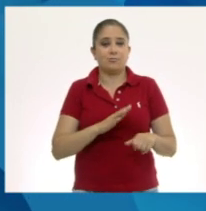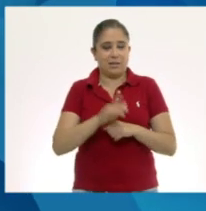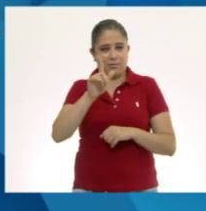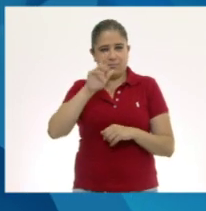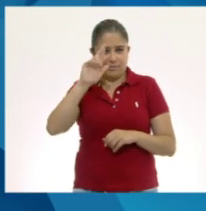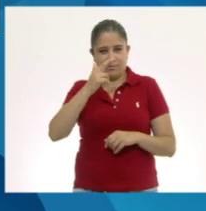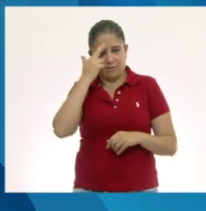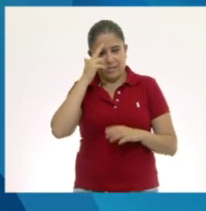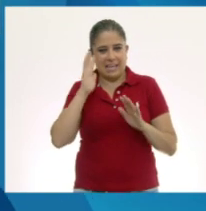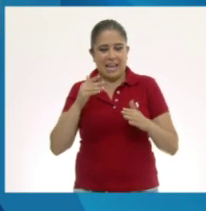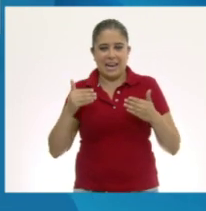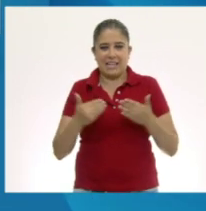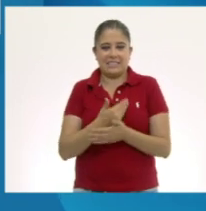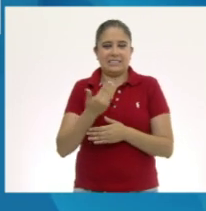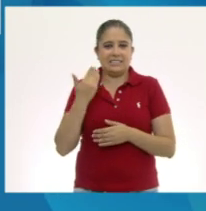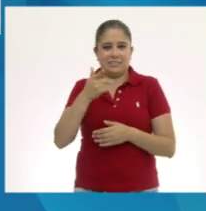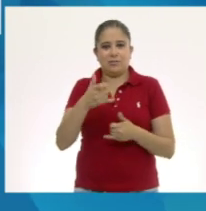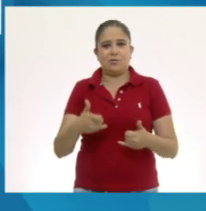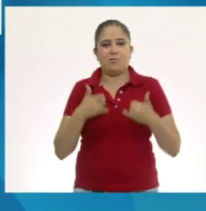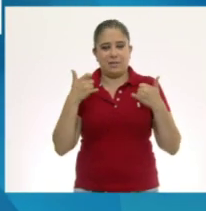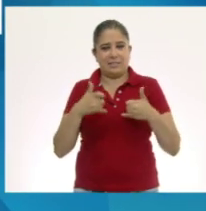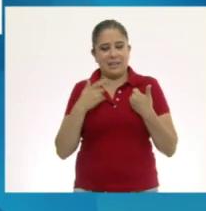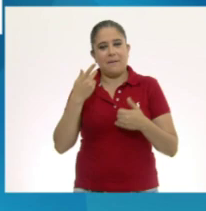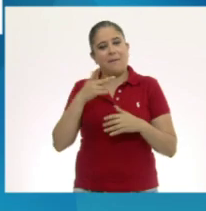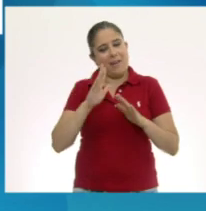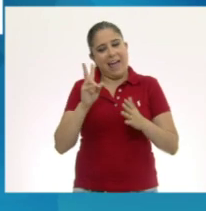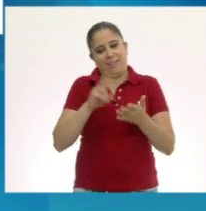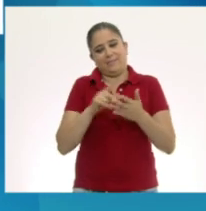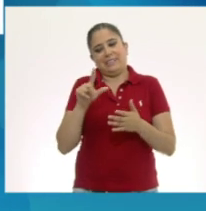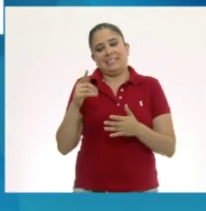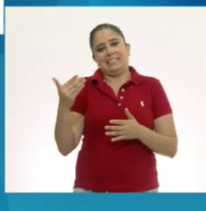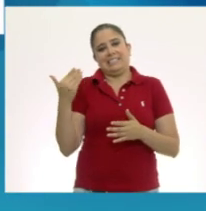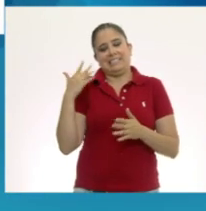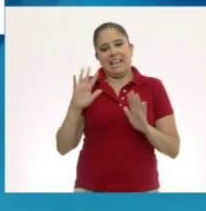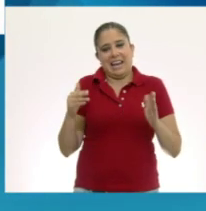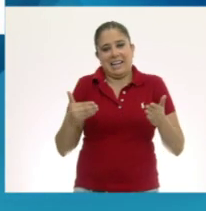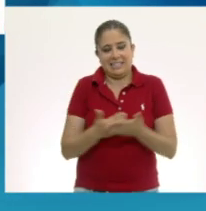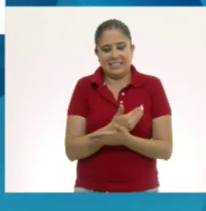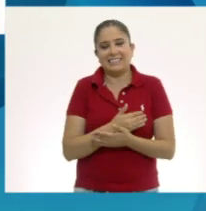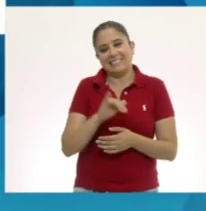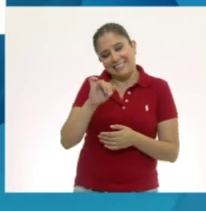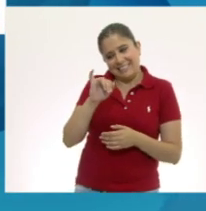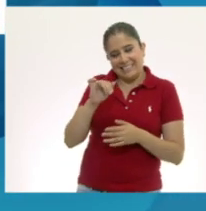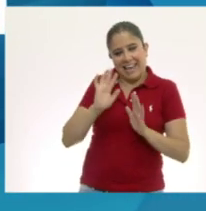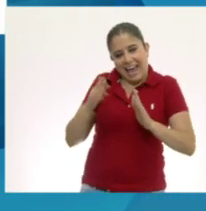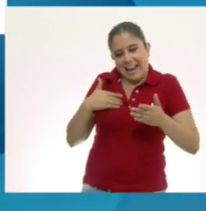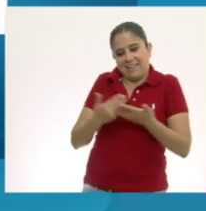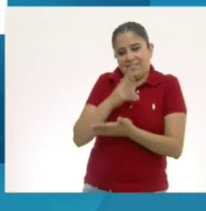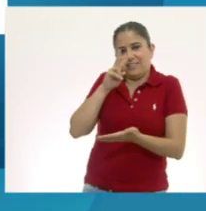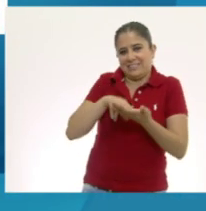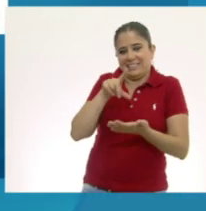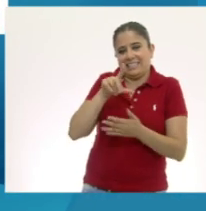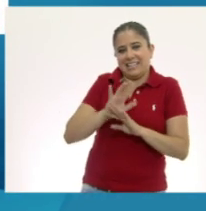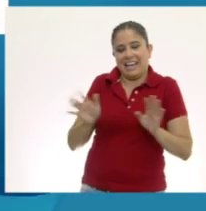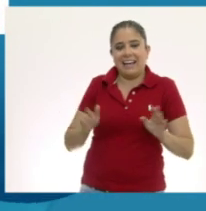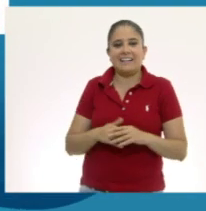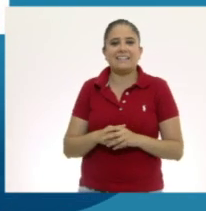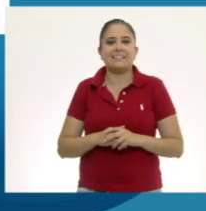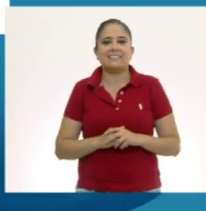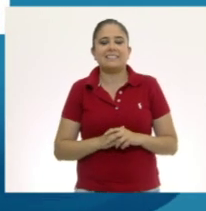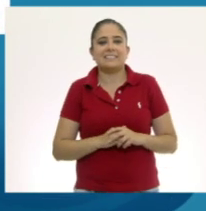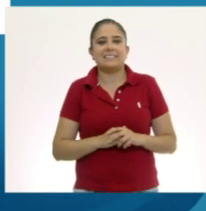acordarás porque ya habías nacido. Estás muy jovencito, pero ya habías nacido, ¿verdad? Ya. Bueno, pues mira,